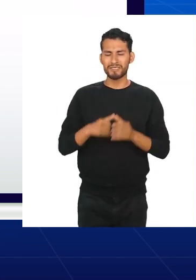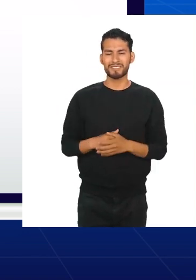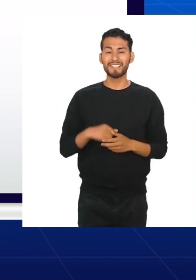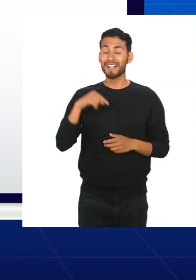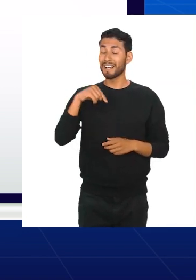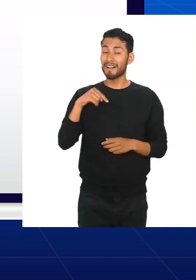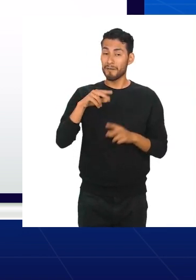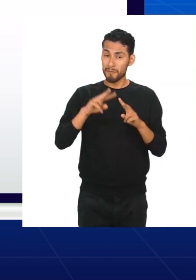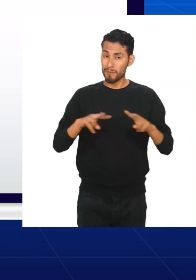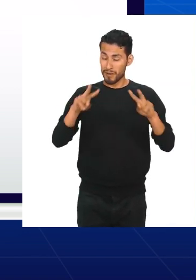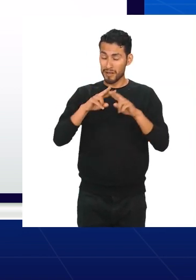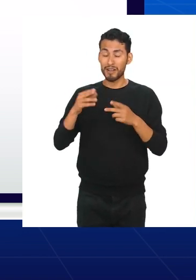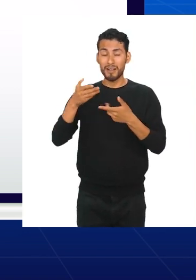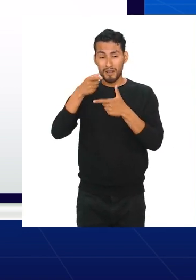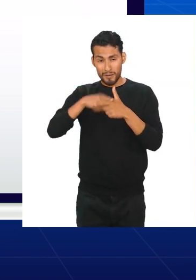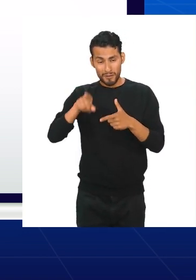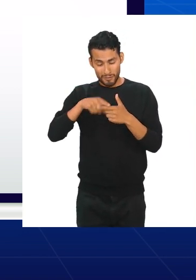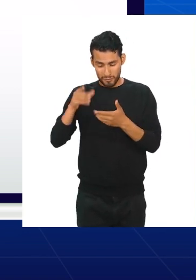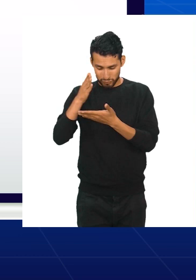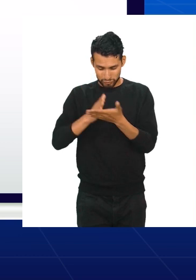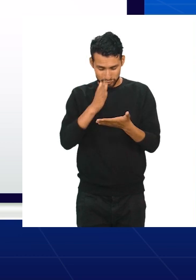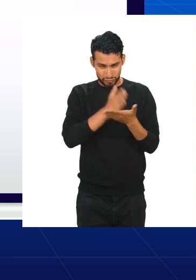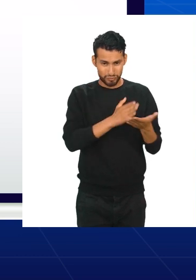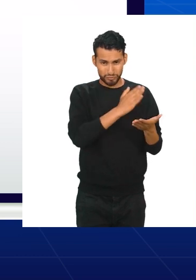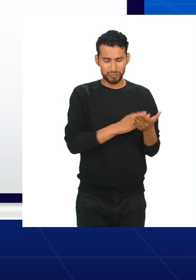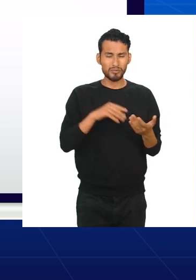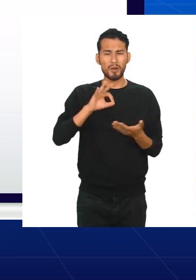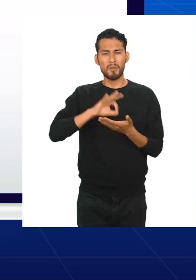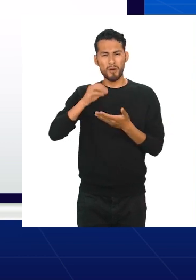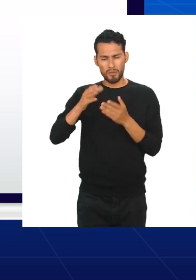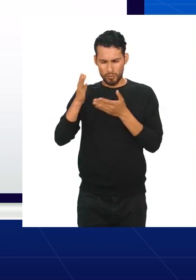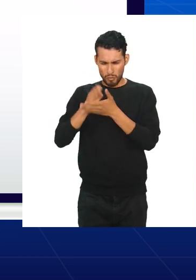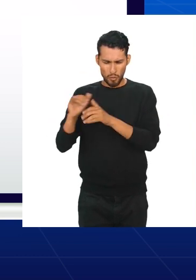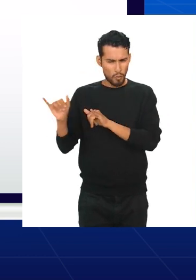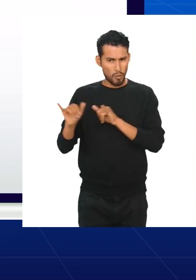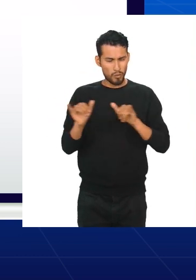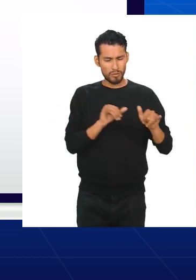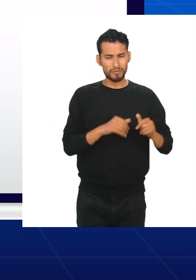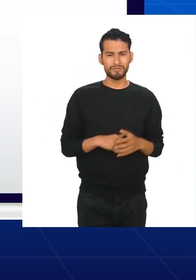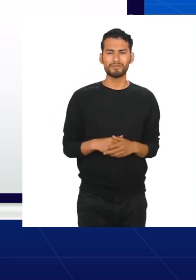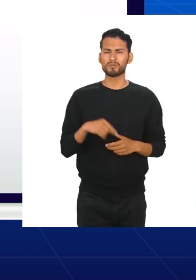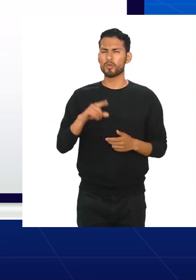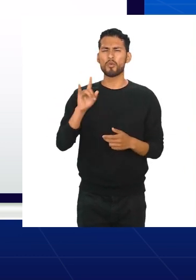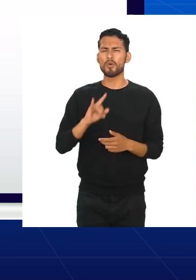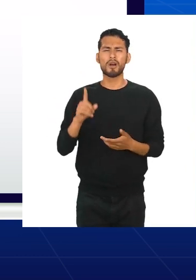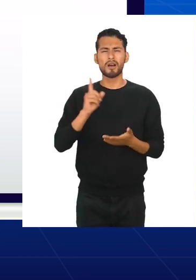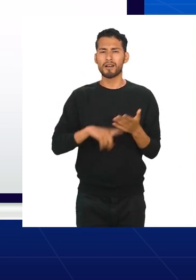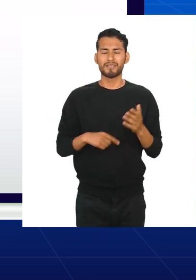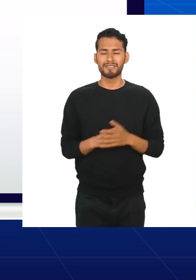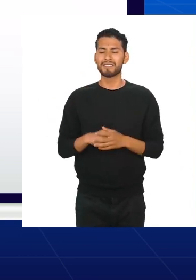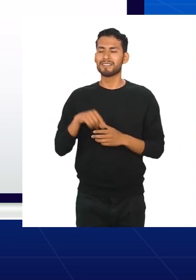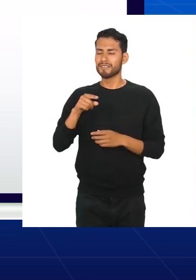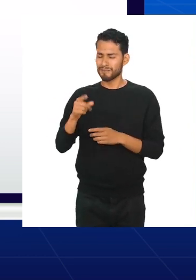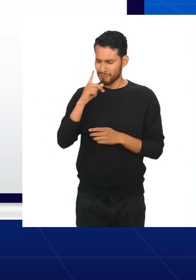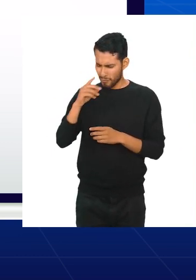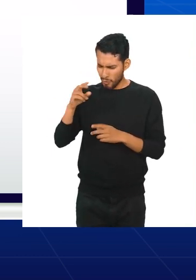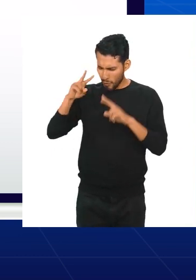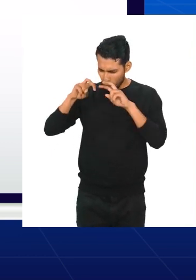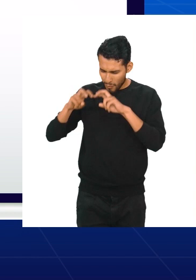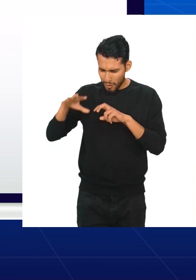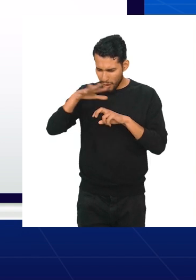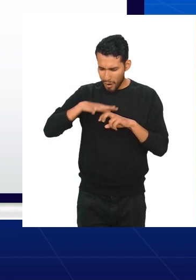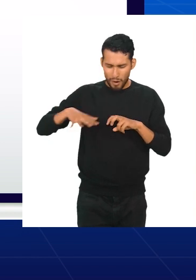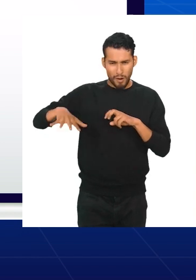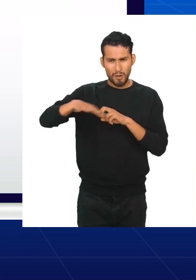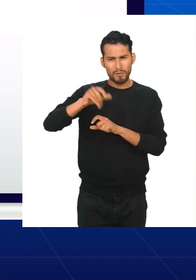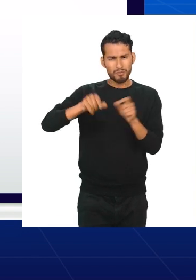valores que permiten dividir el conjunto de datos en partes porcentuales iguales. y se usan para clasificar una observación dentro